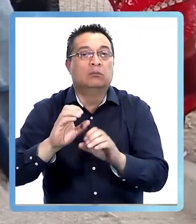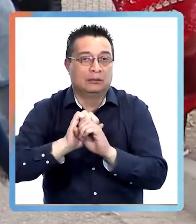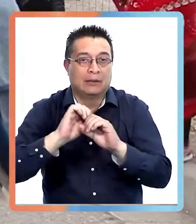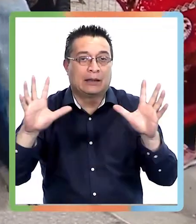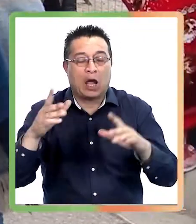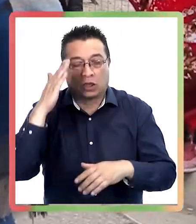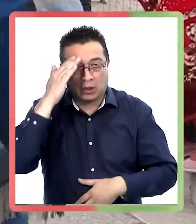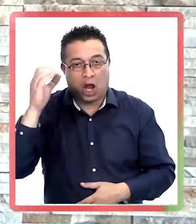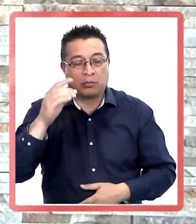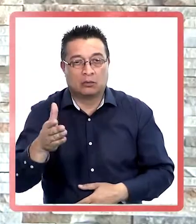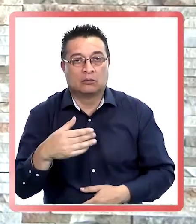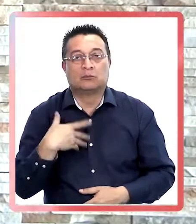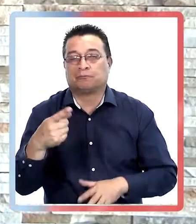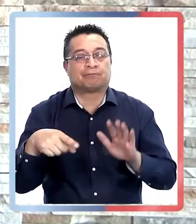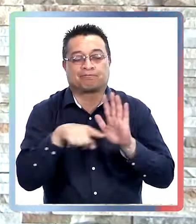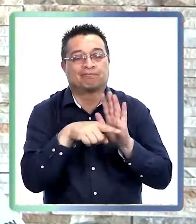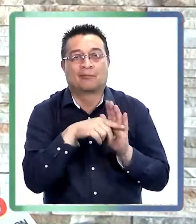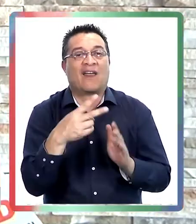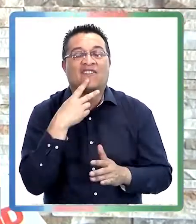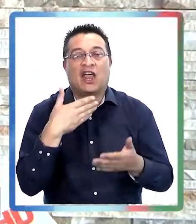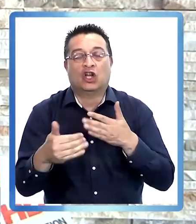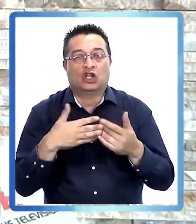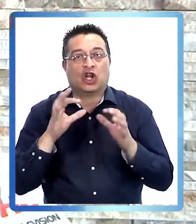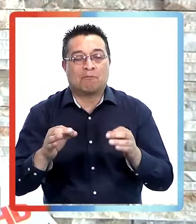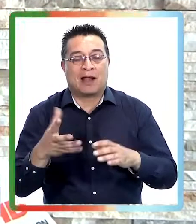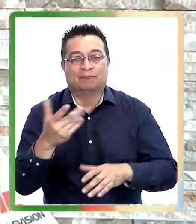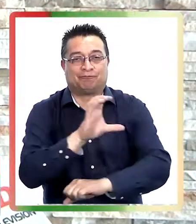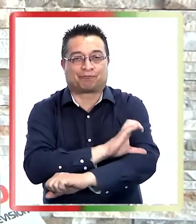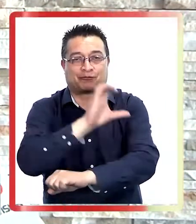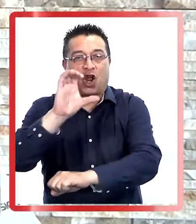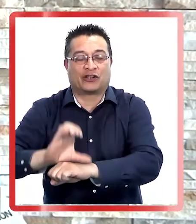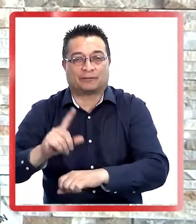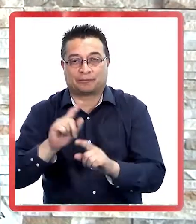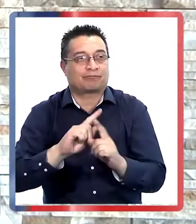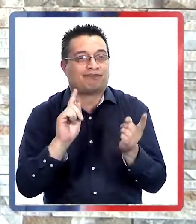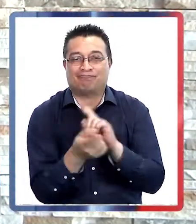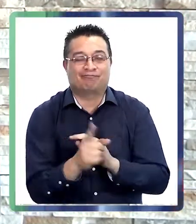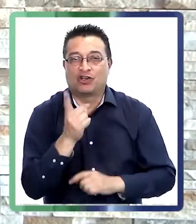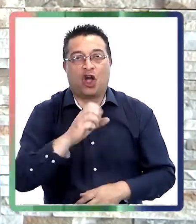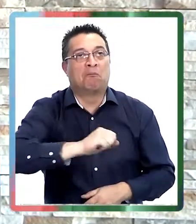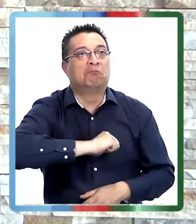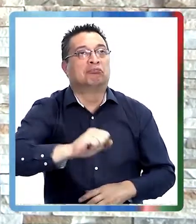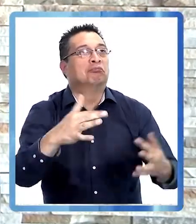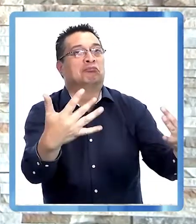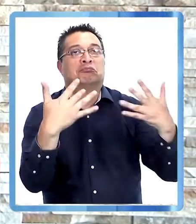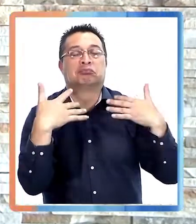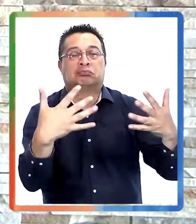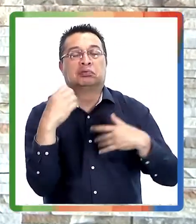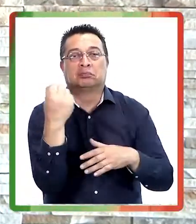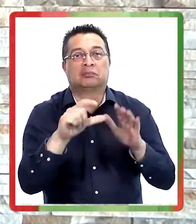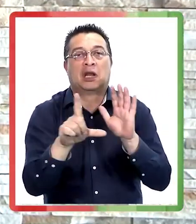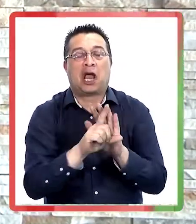claros en su postura. Perjudica la vida normal de los colchaninos y, contrariamente a aquello, no ha frenado el